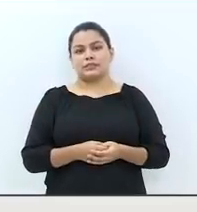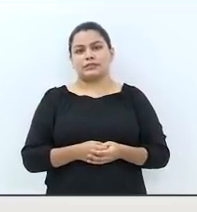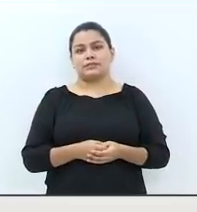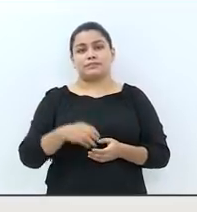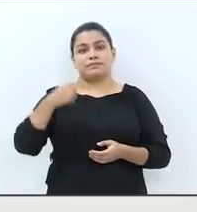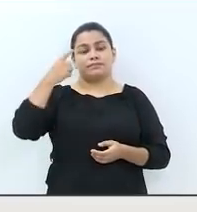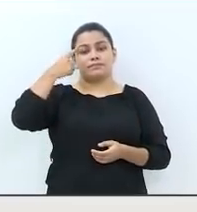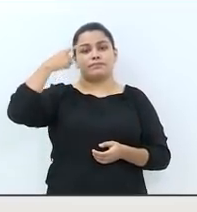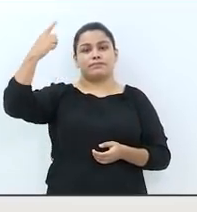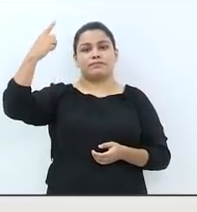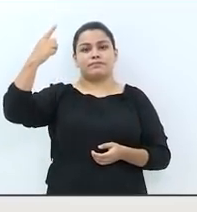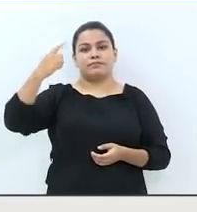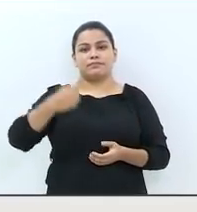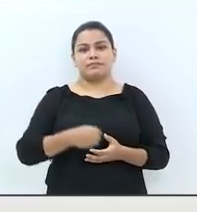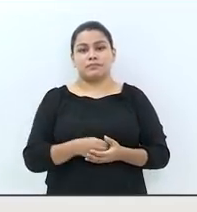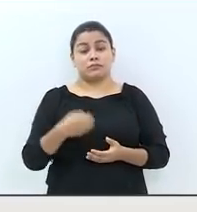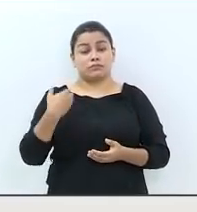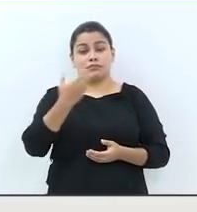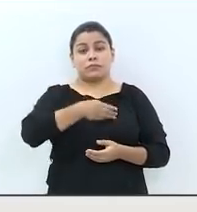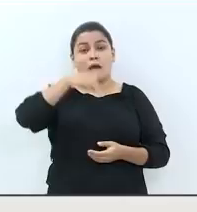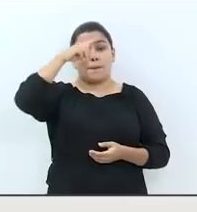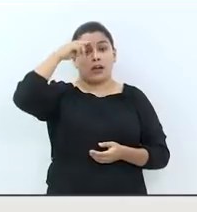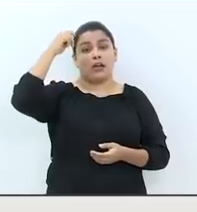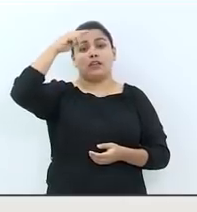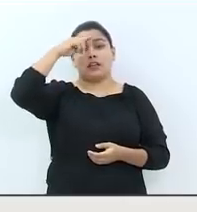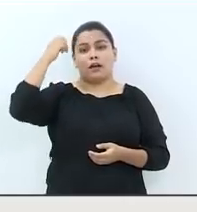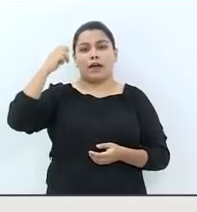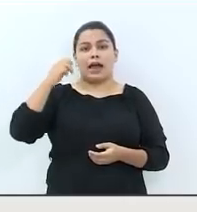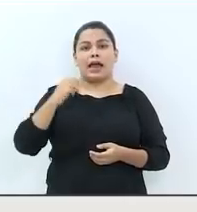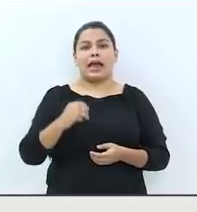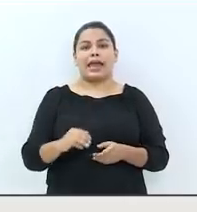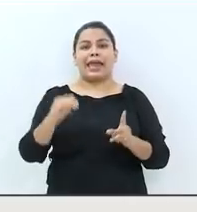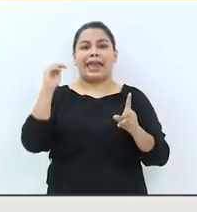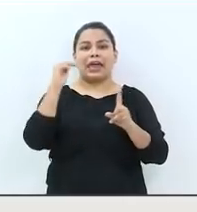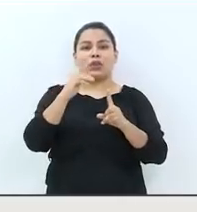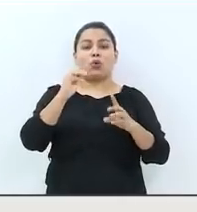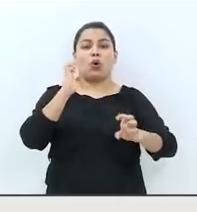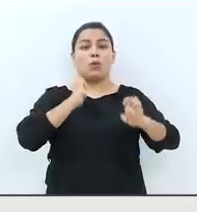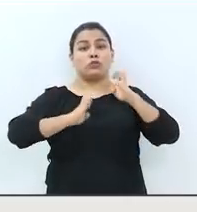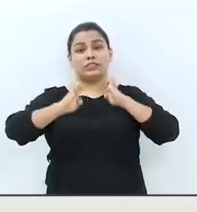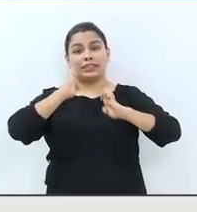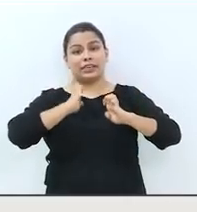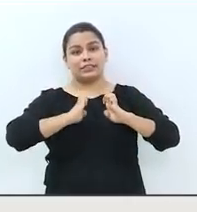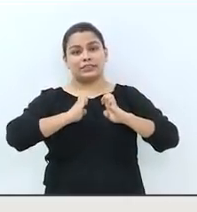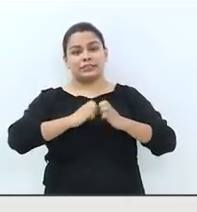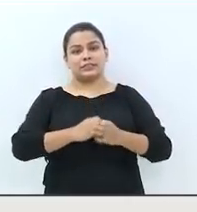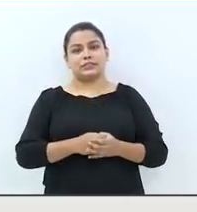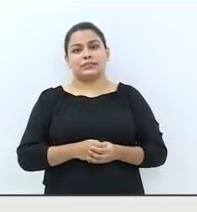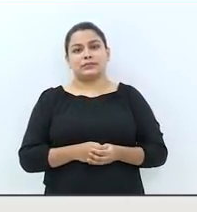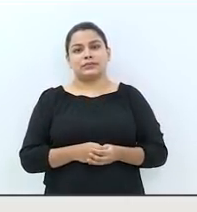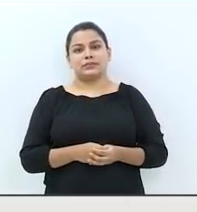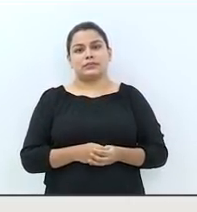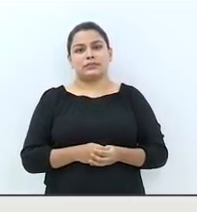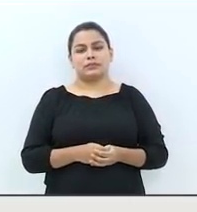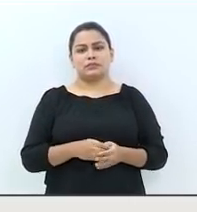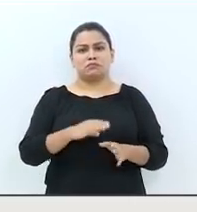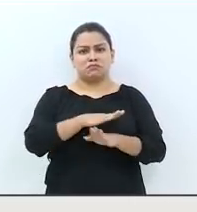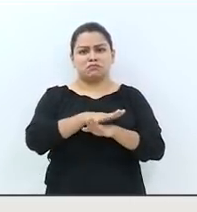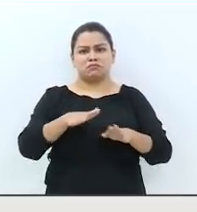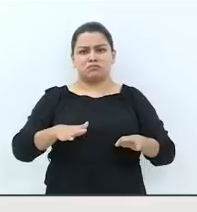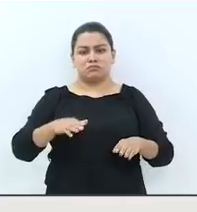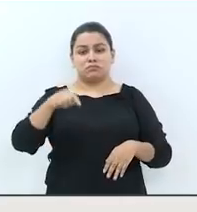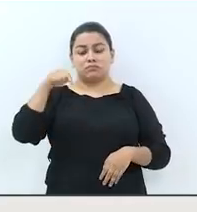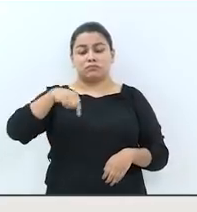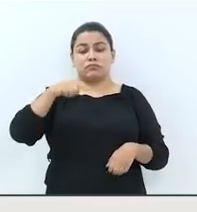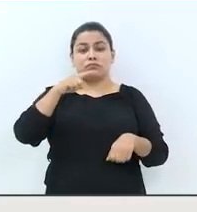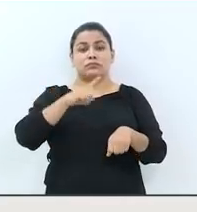noción preliminar que luego vamos a trabajar sobre la educomunicación. Y para dar el cierre a este espacio, a esta